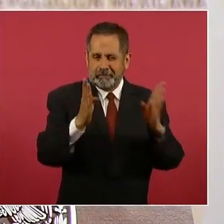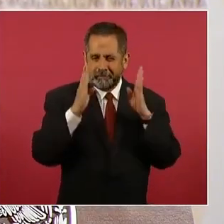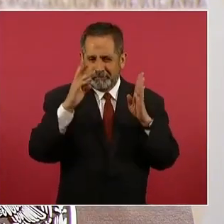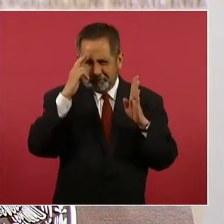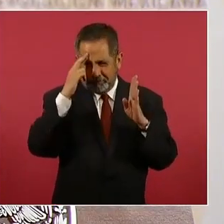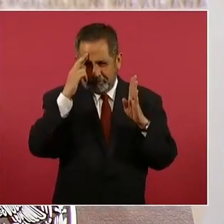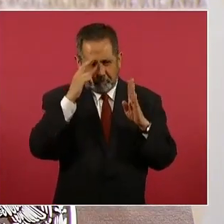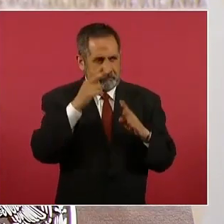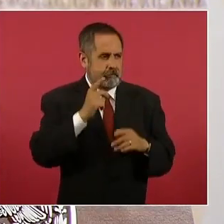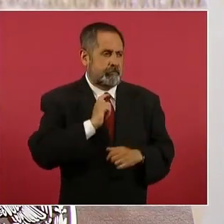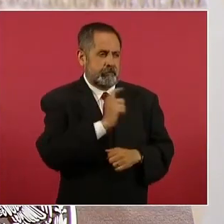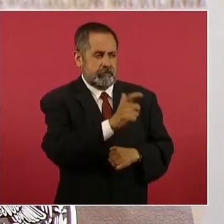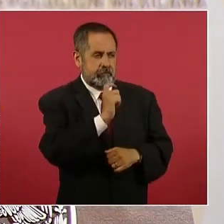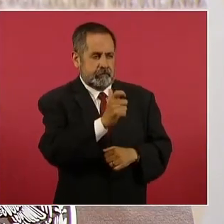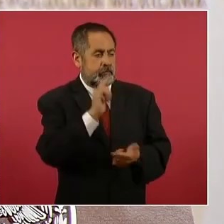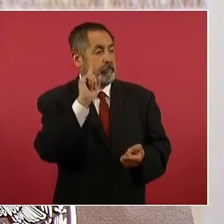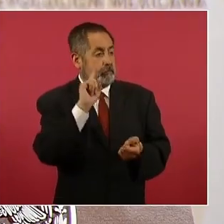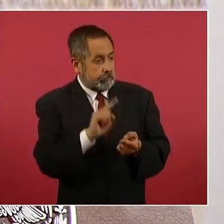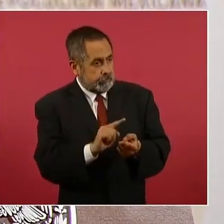es ahorro.